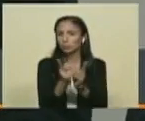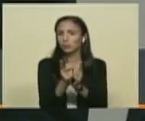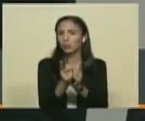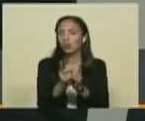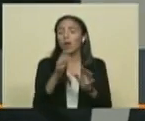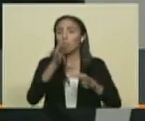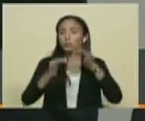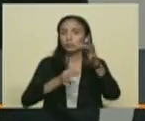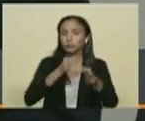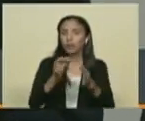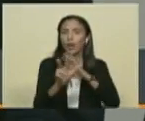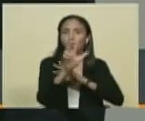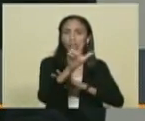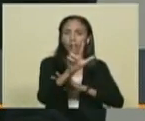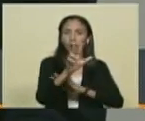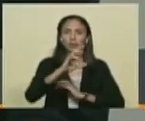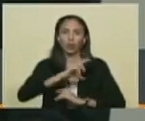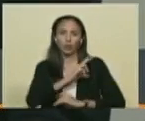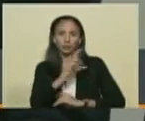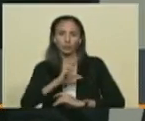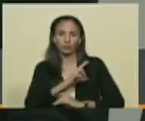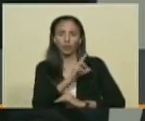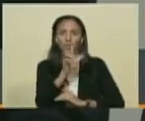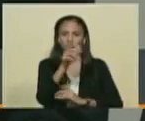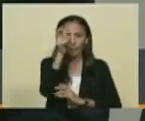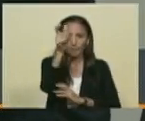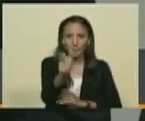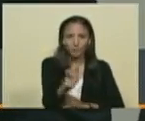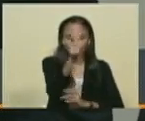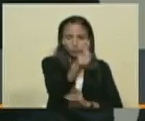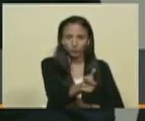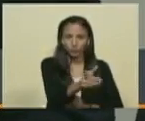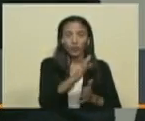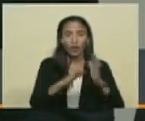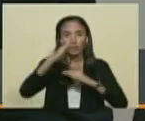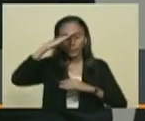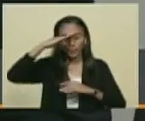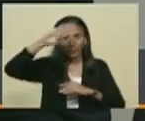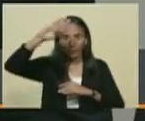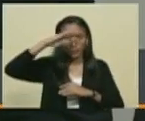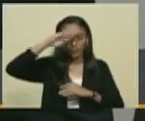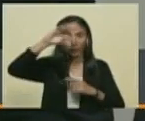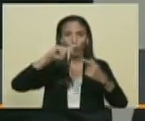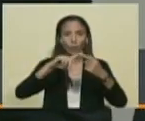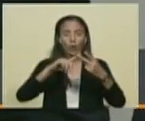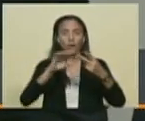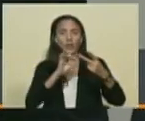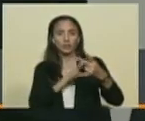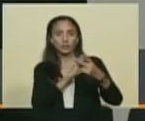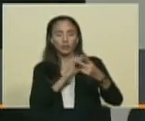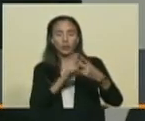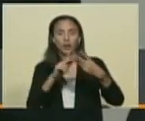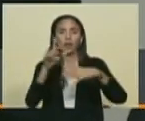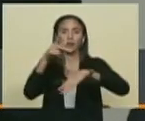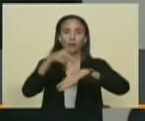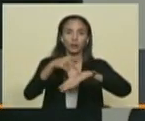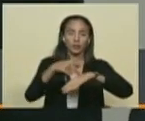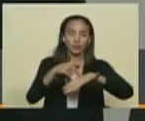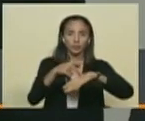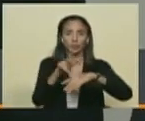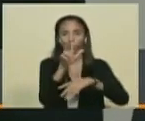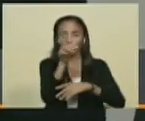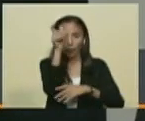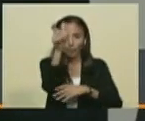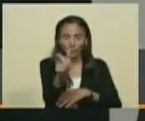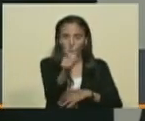Van a hablar tres de los cancilleres, el canciller de México, el canciller de Chile y el canciller de Nicaragua.